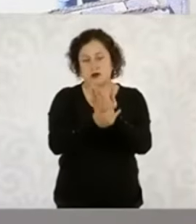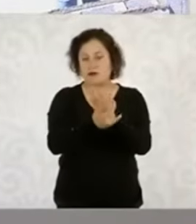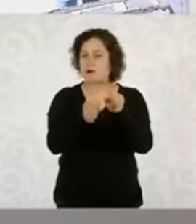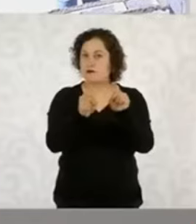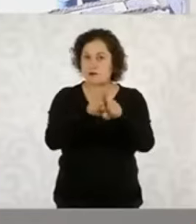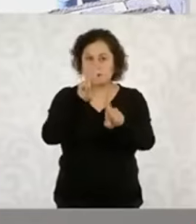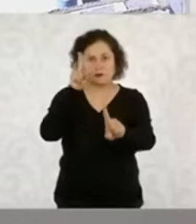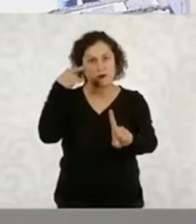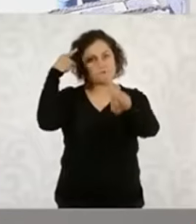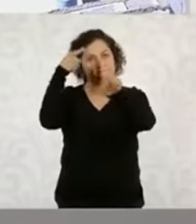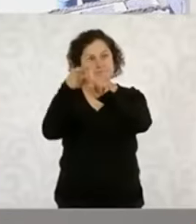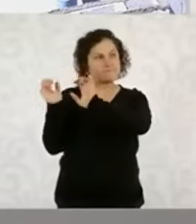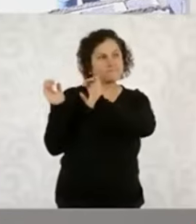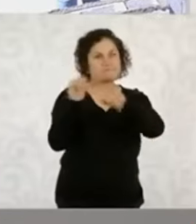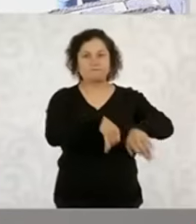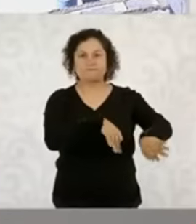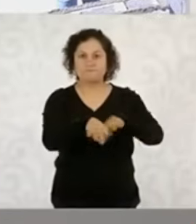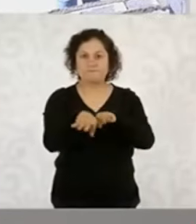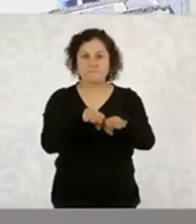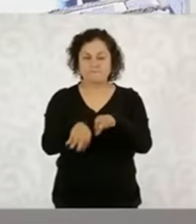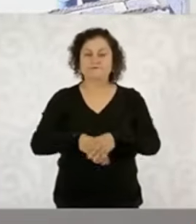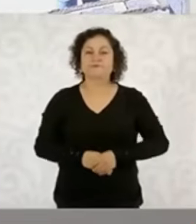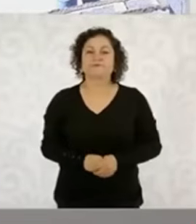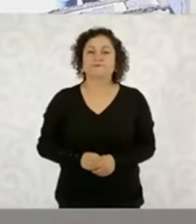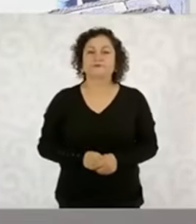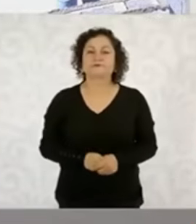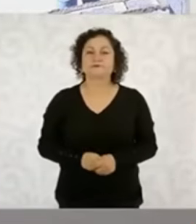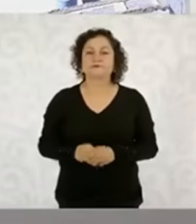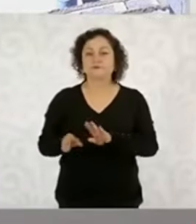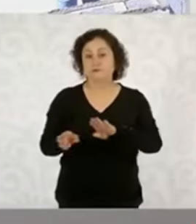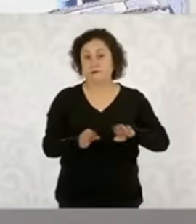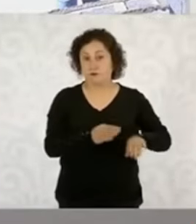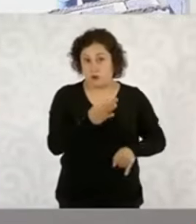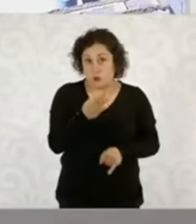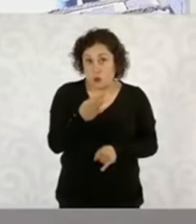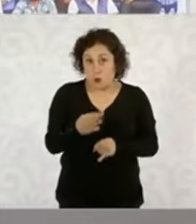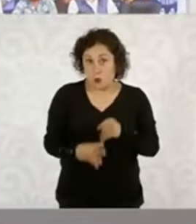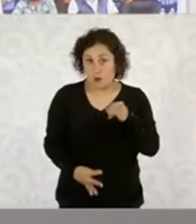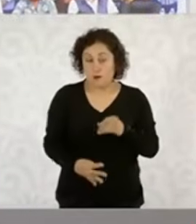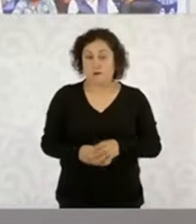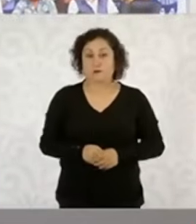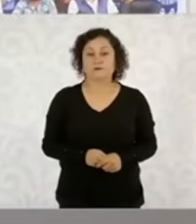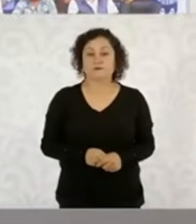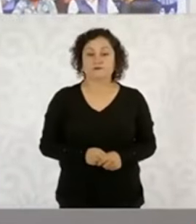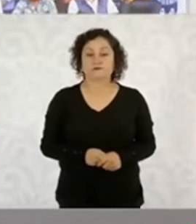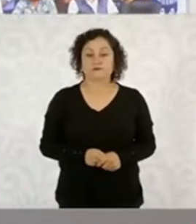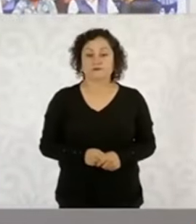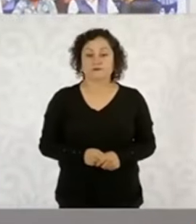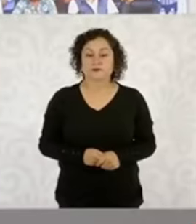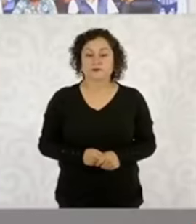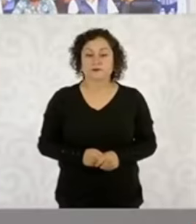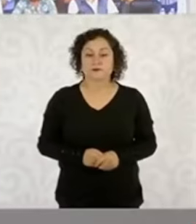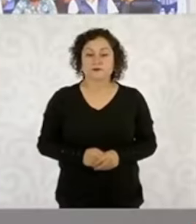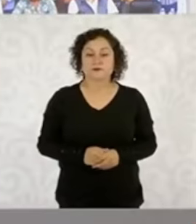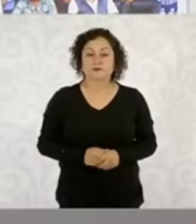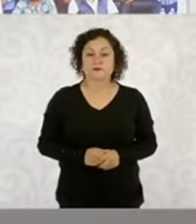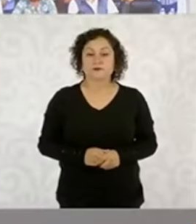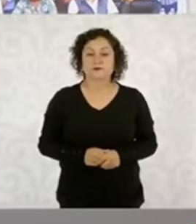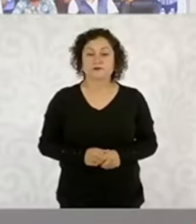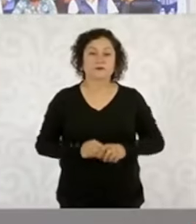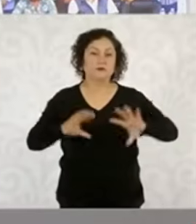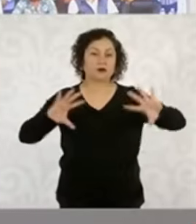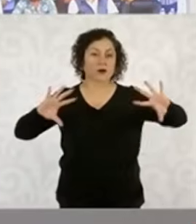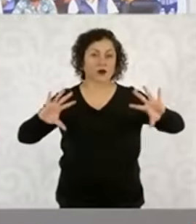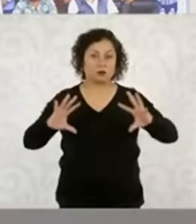de Vivienda para el Bienestar. Y finalmente, a la que sigue, el